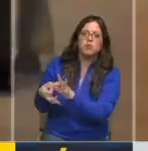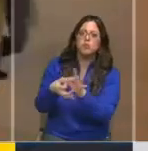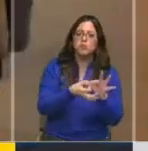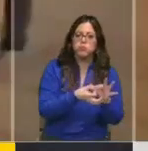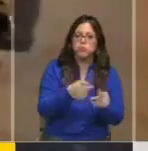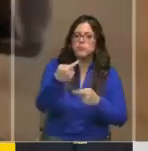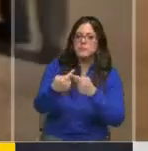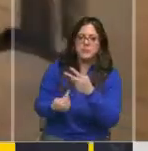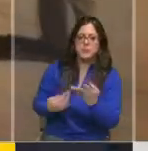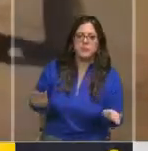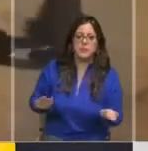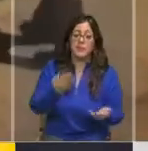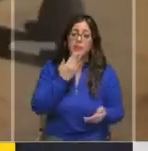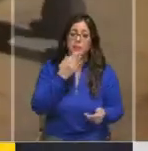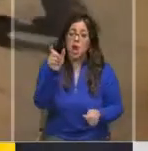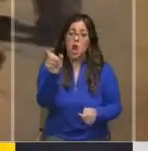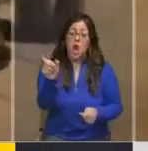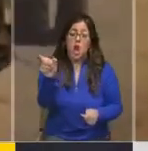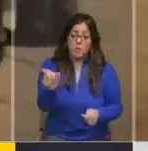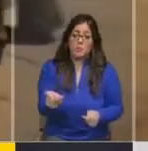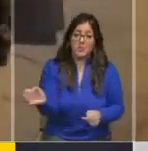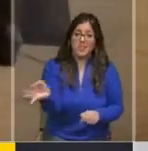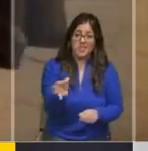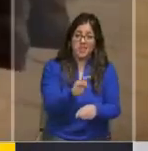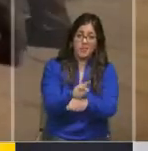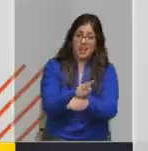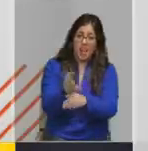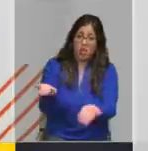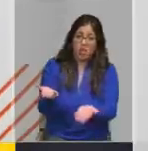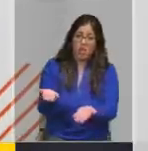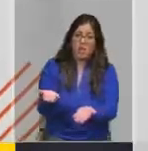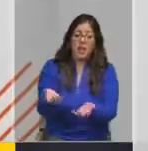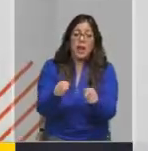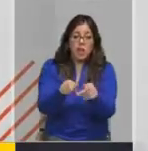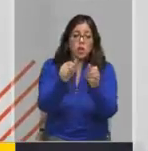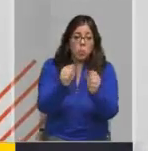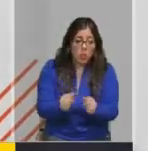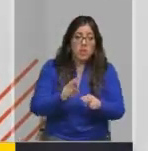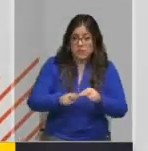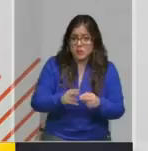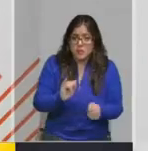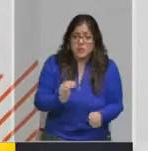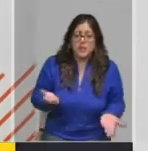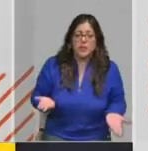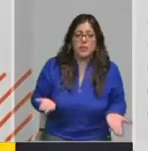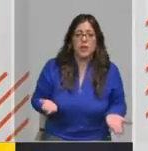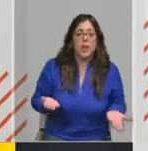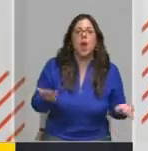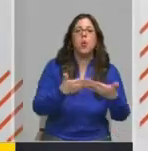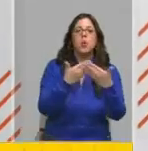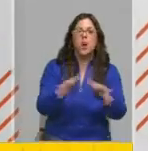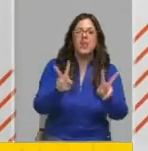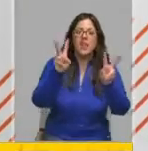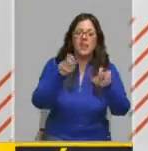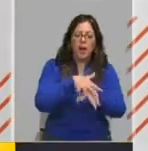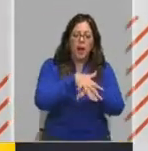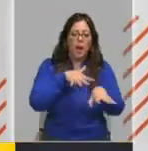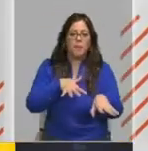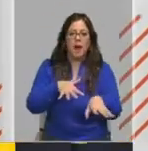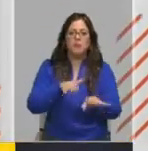También lo que dice el administrador, por un lado, es que esto se puede desarrollar, es decir, que cualquier evento que no